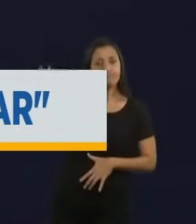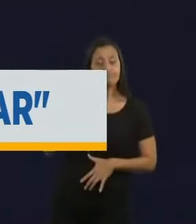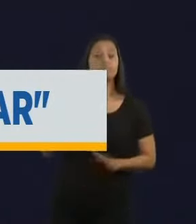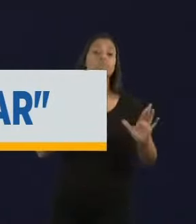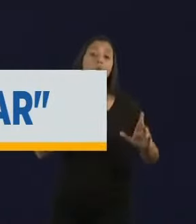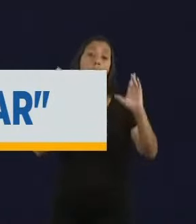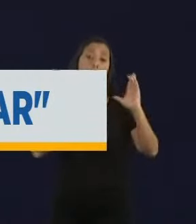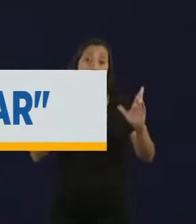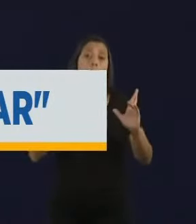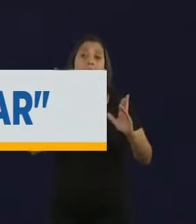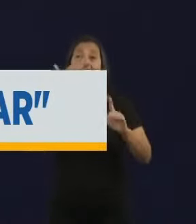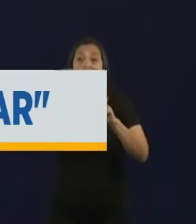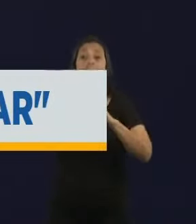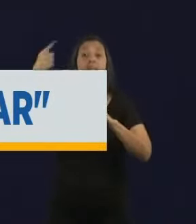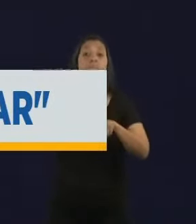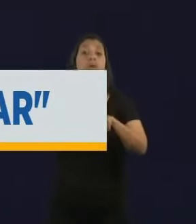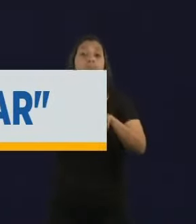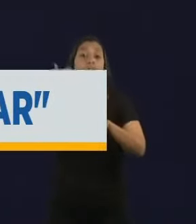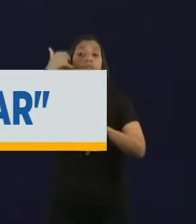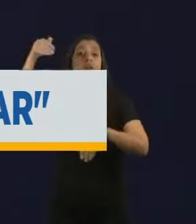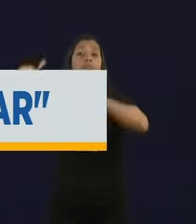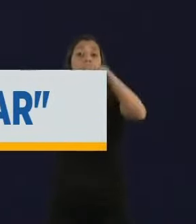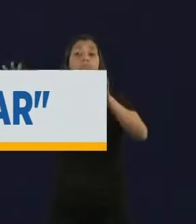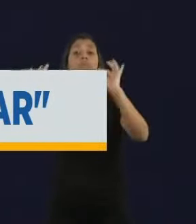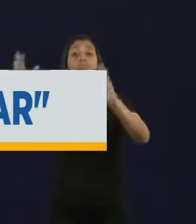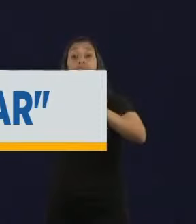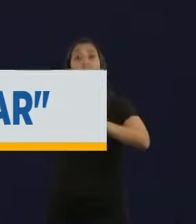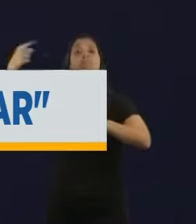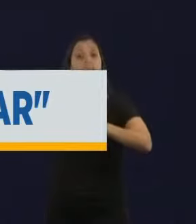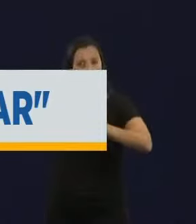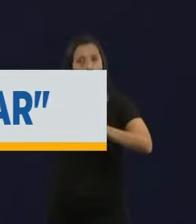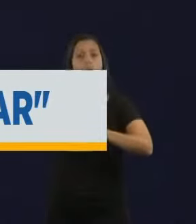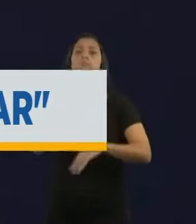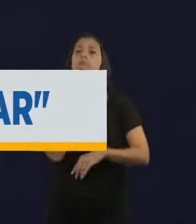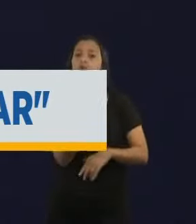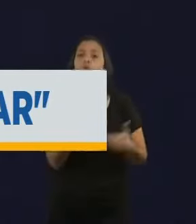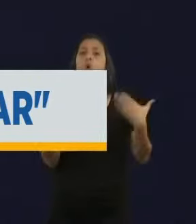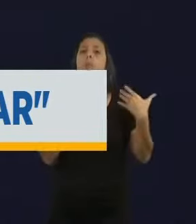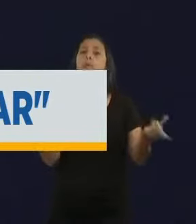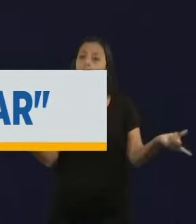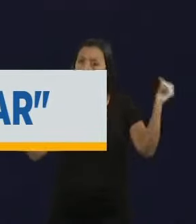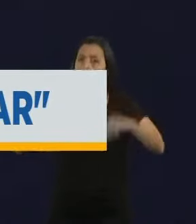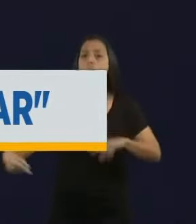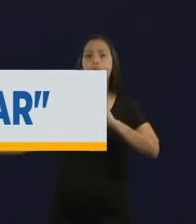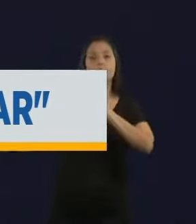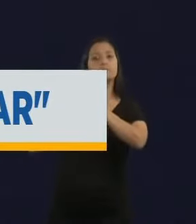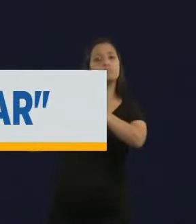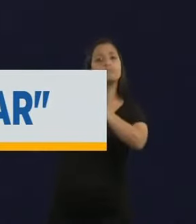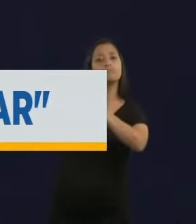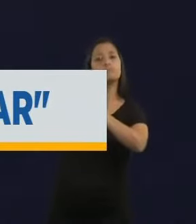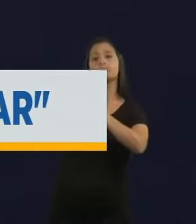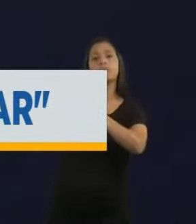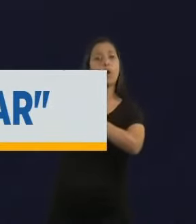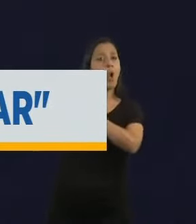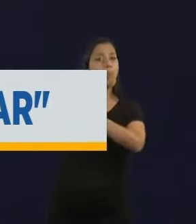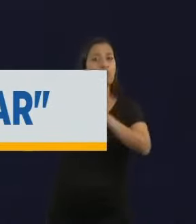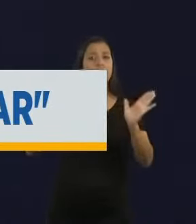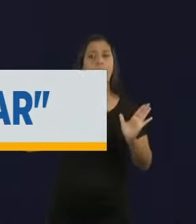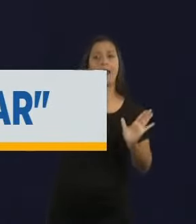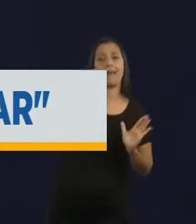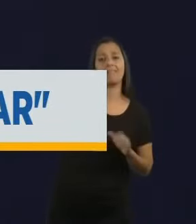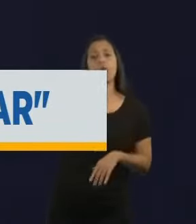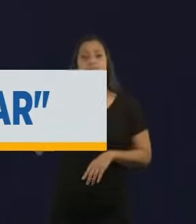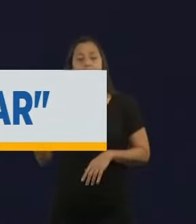instancias electorales en Europa que motivan estas acciones, podamos reconducir las relaciones. El gobierno